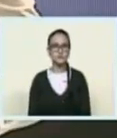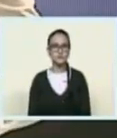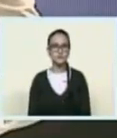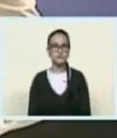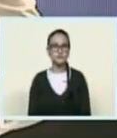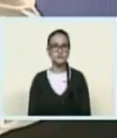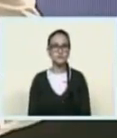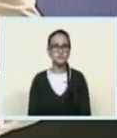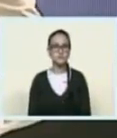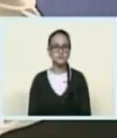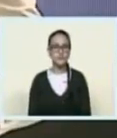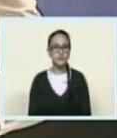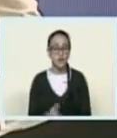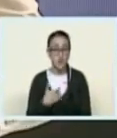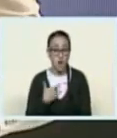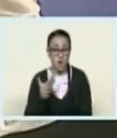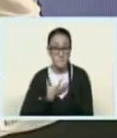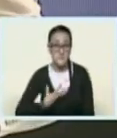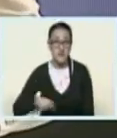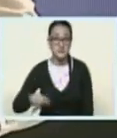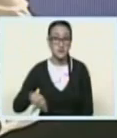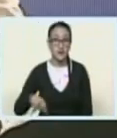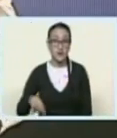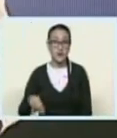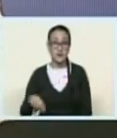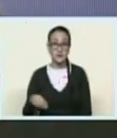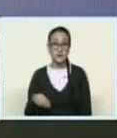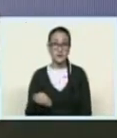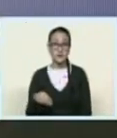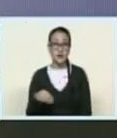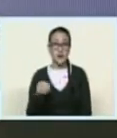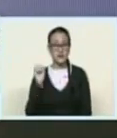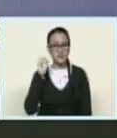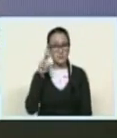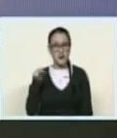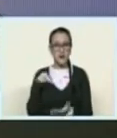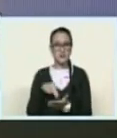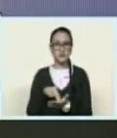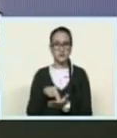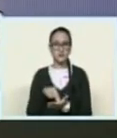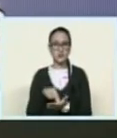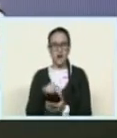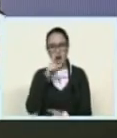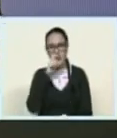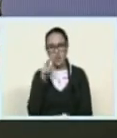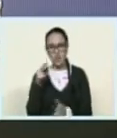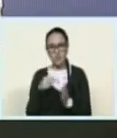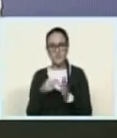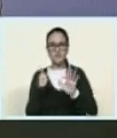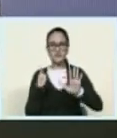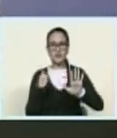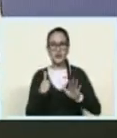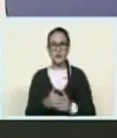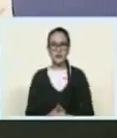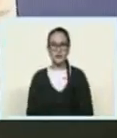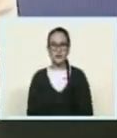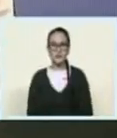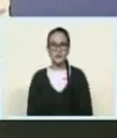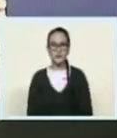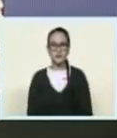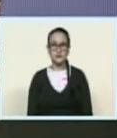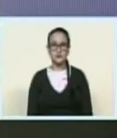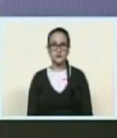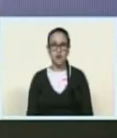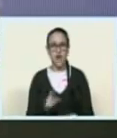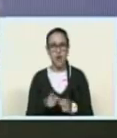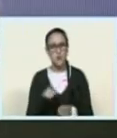Y un día siendo presidente de la Asamblea Nacional en el año 2006,